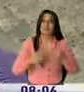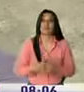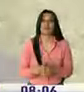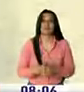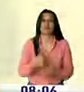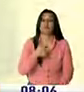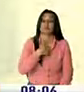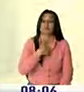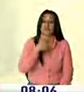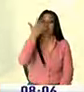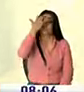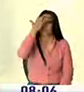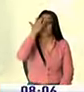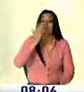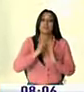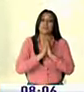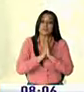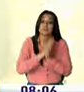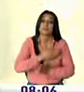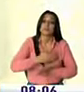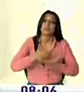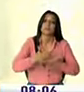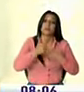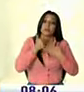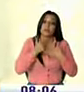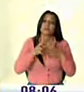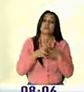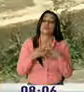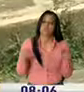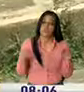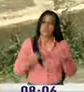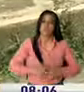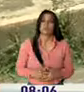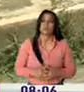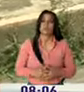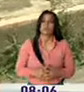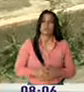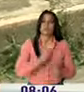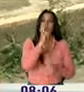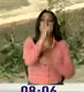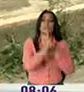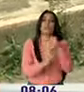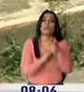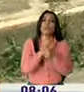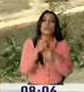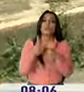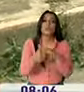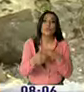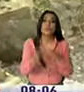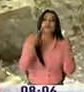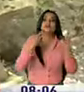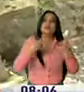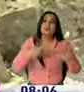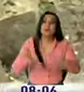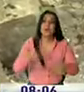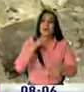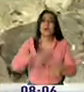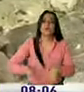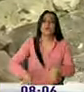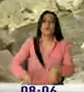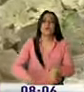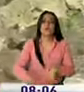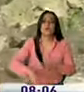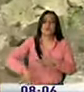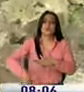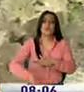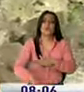pedido, que por favor nos ayuden a solucionar eso. Ha pasado un año en el cual permanentemente hay una filtración de agua y las